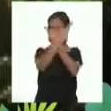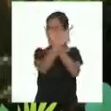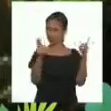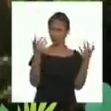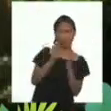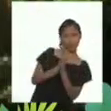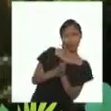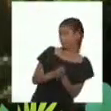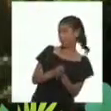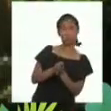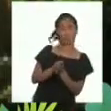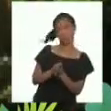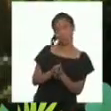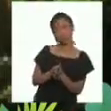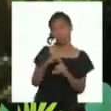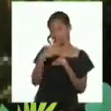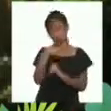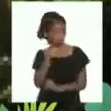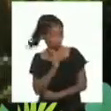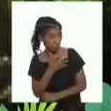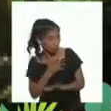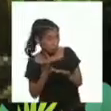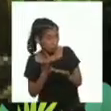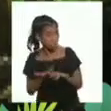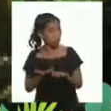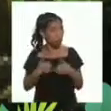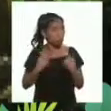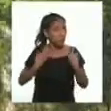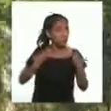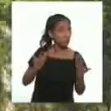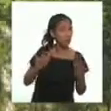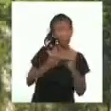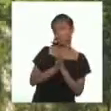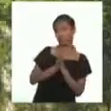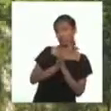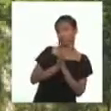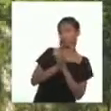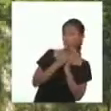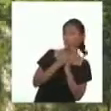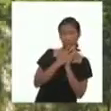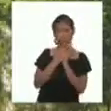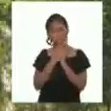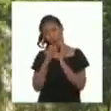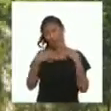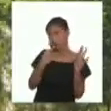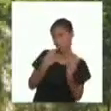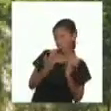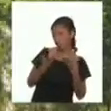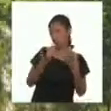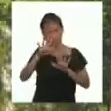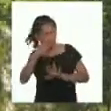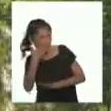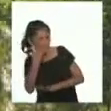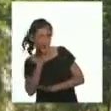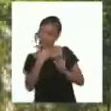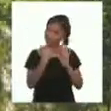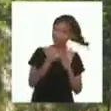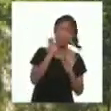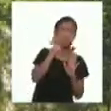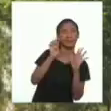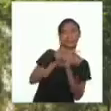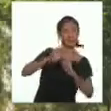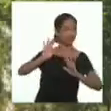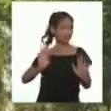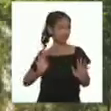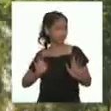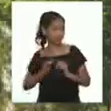¡Ay! ¡No lo lograron! Podría decirse que a medias.